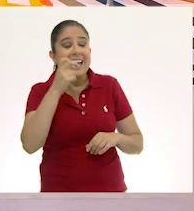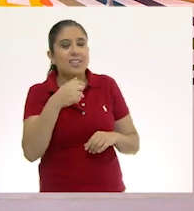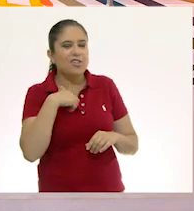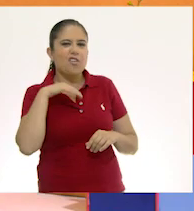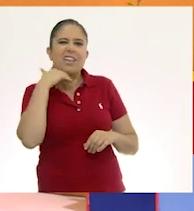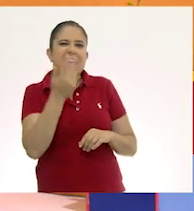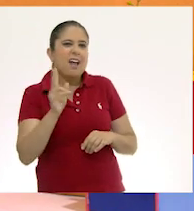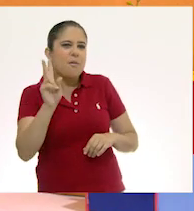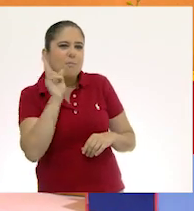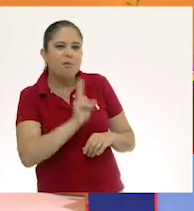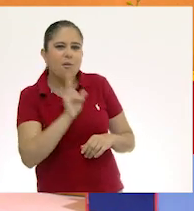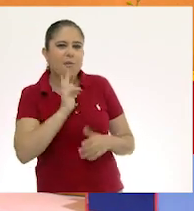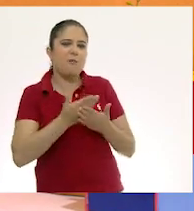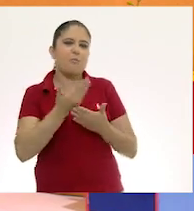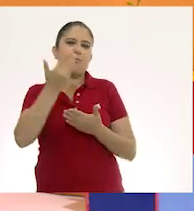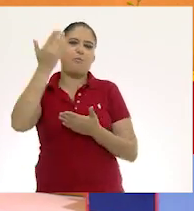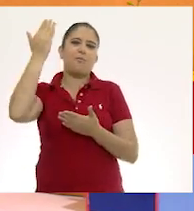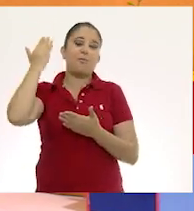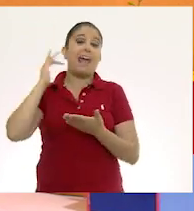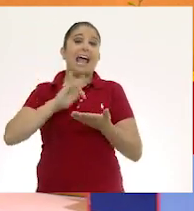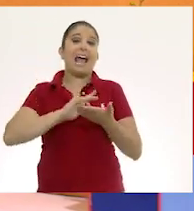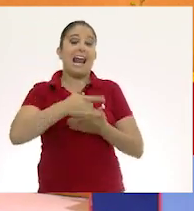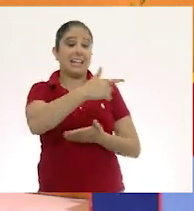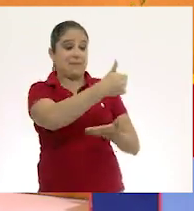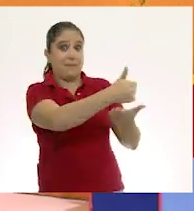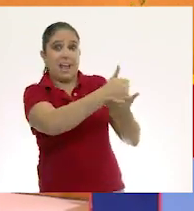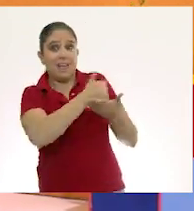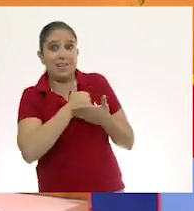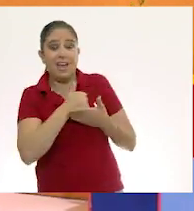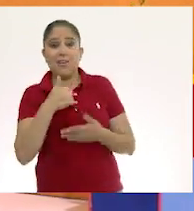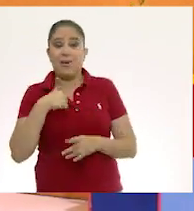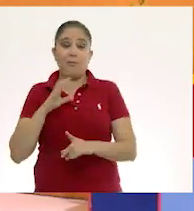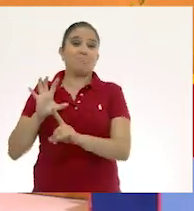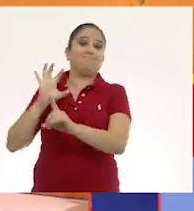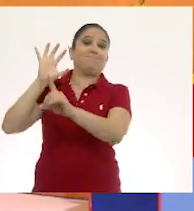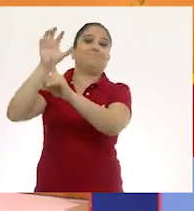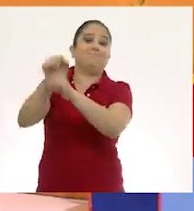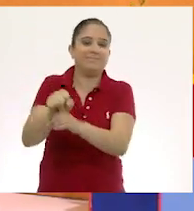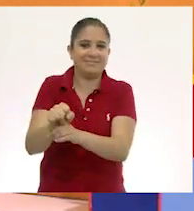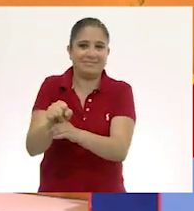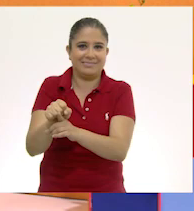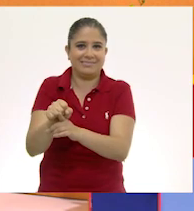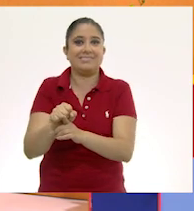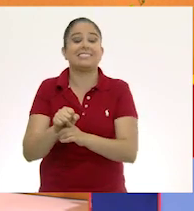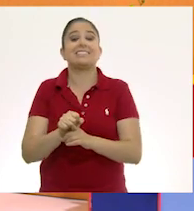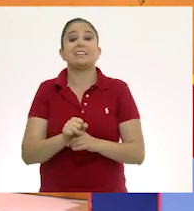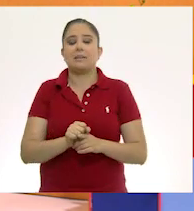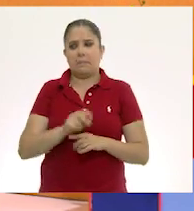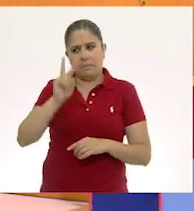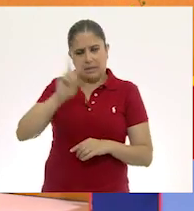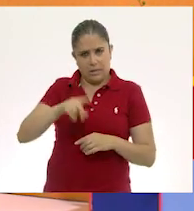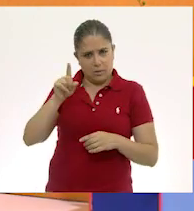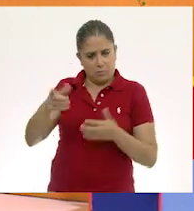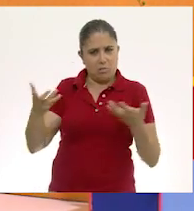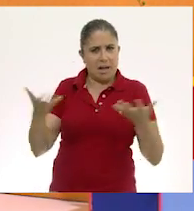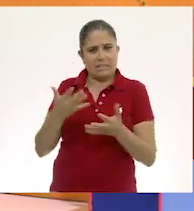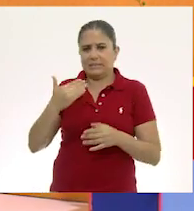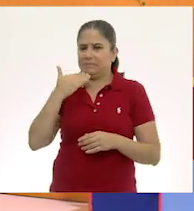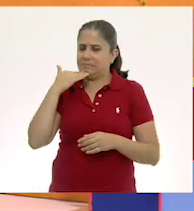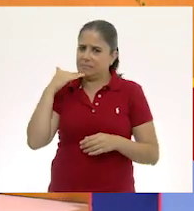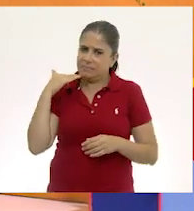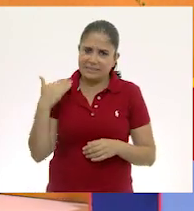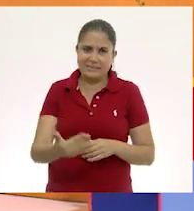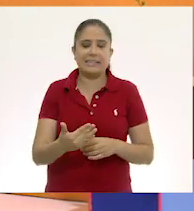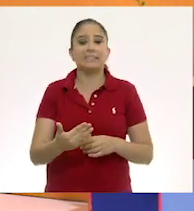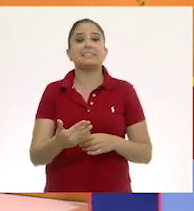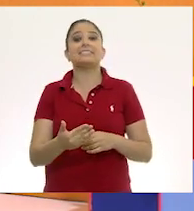probar hace mucho tiempo y gracias a tu ayuda lo logré el día de hoy. Pues la verdad es que lo hiciste maravillosamente bien.